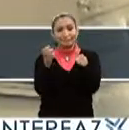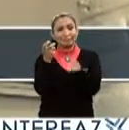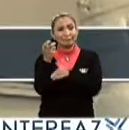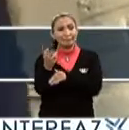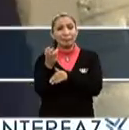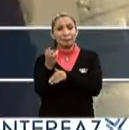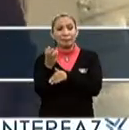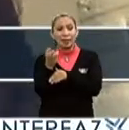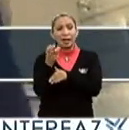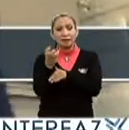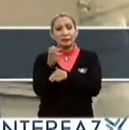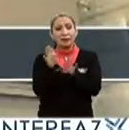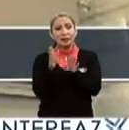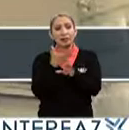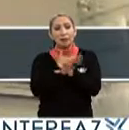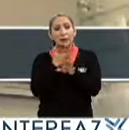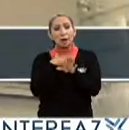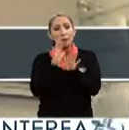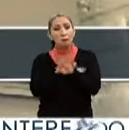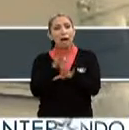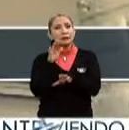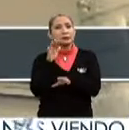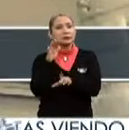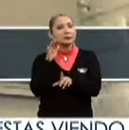esa tenía como